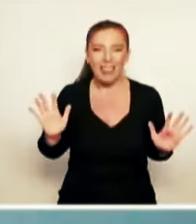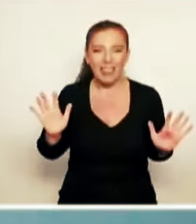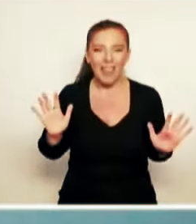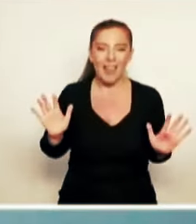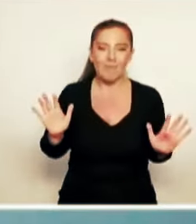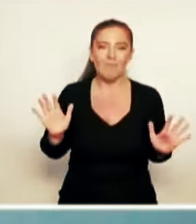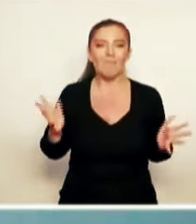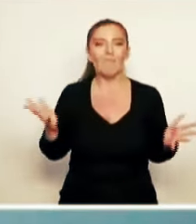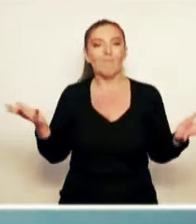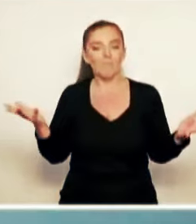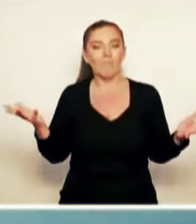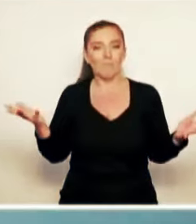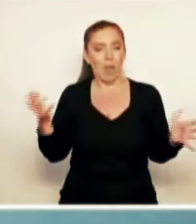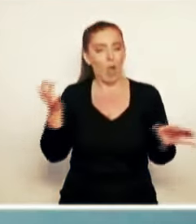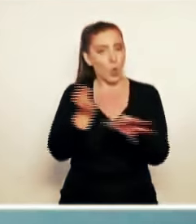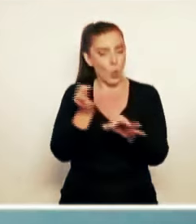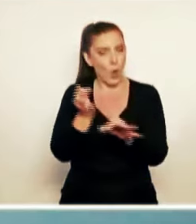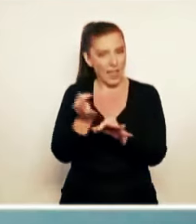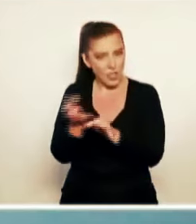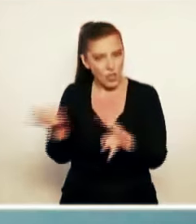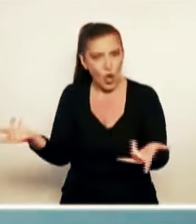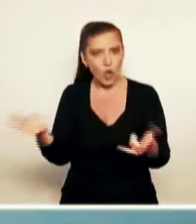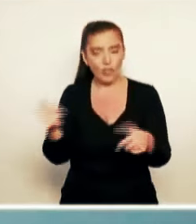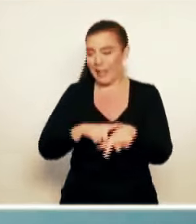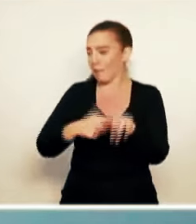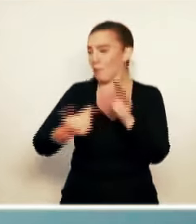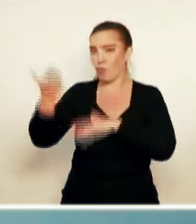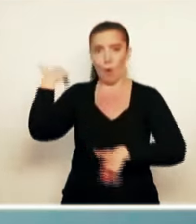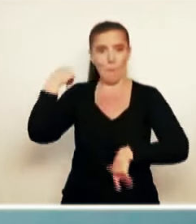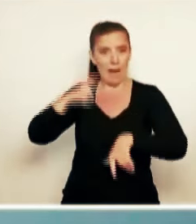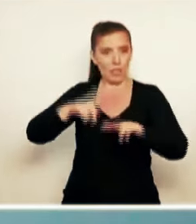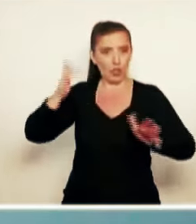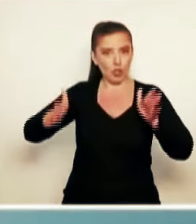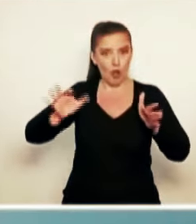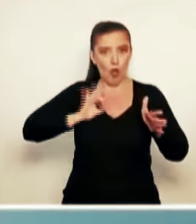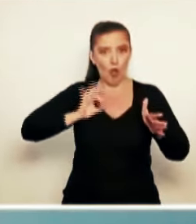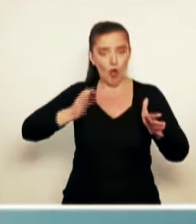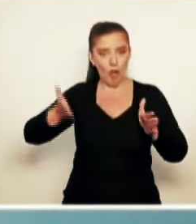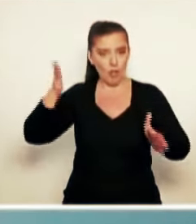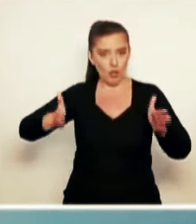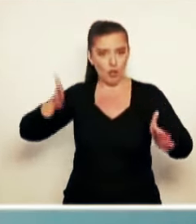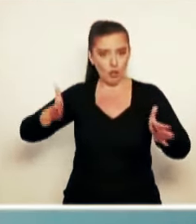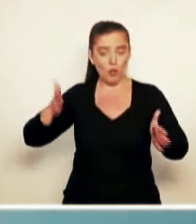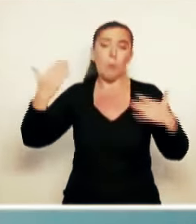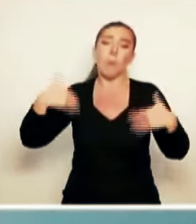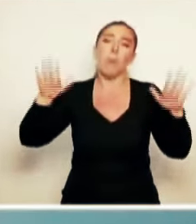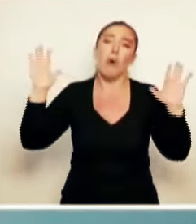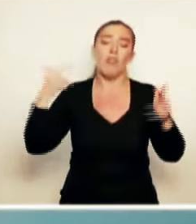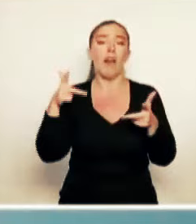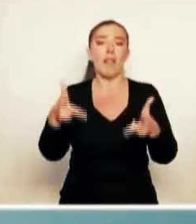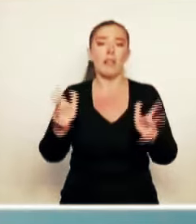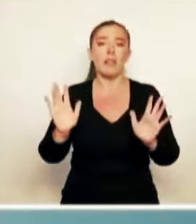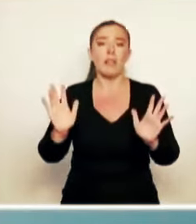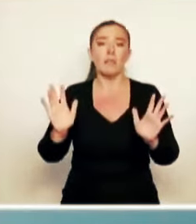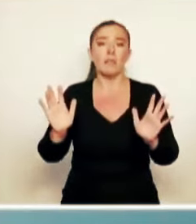con la educación de aquellos años, Podría decir que